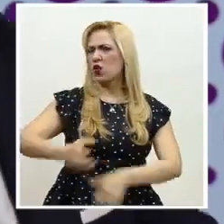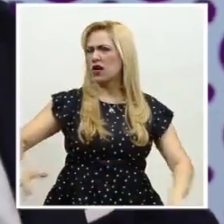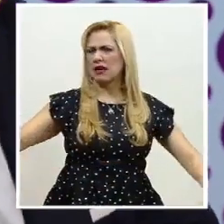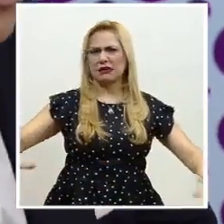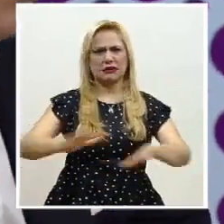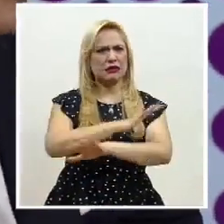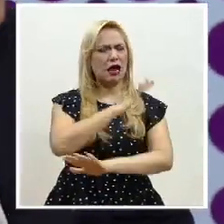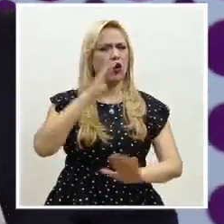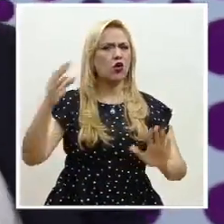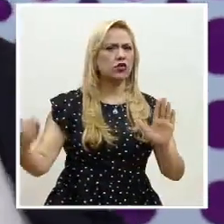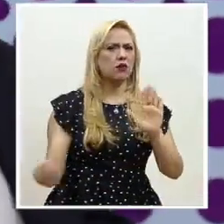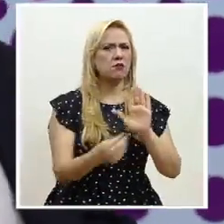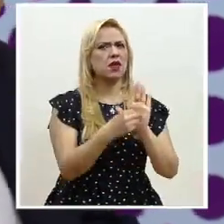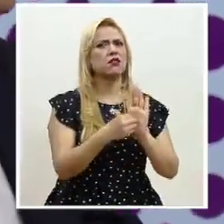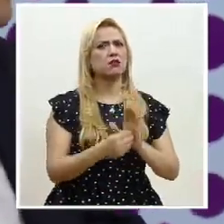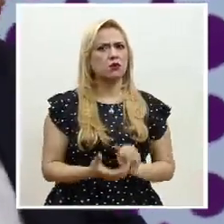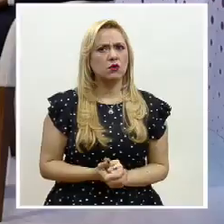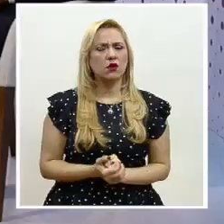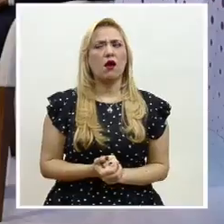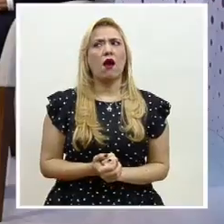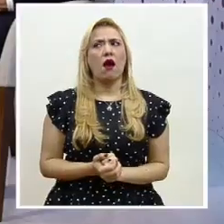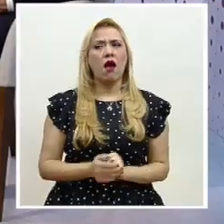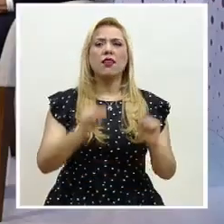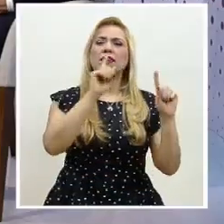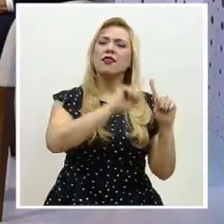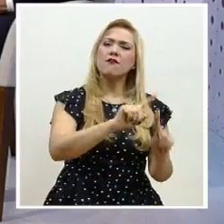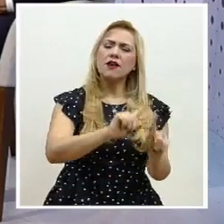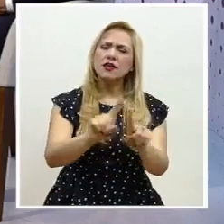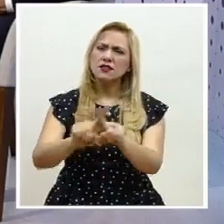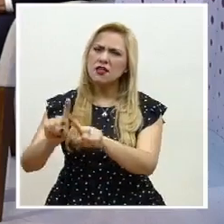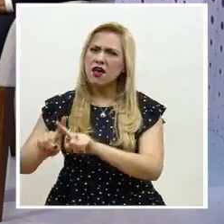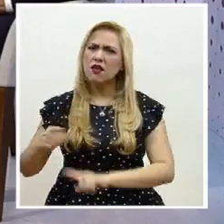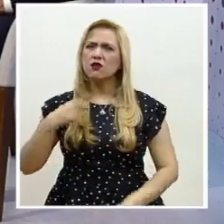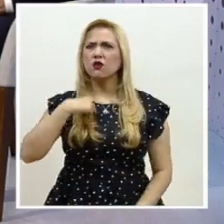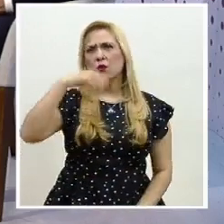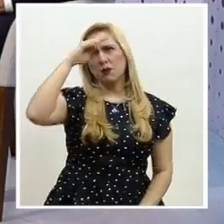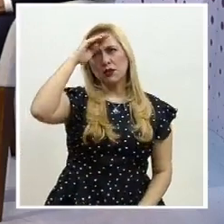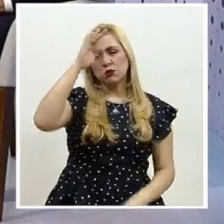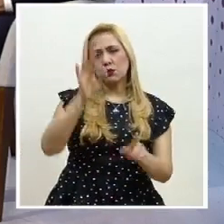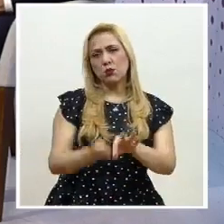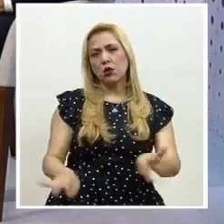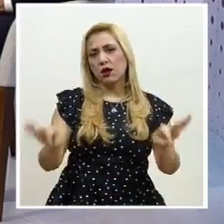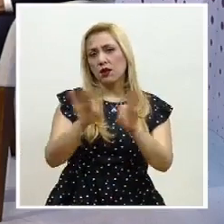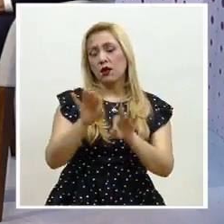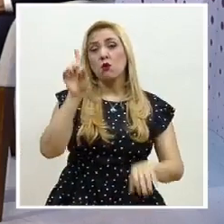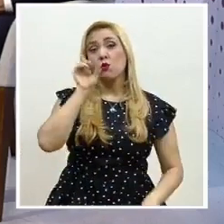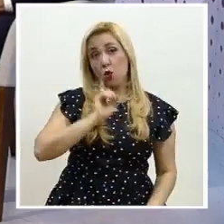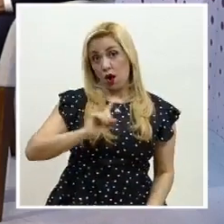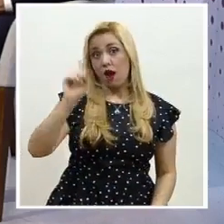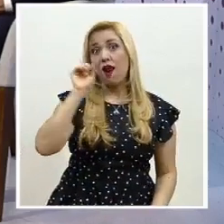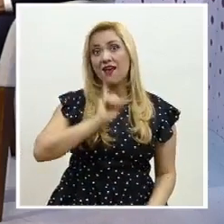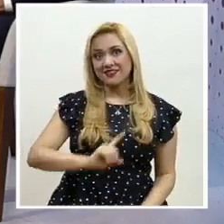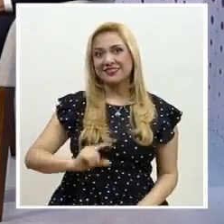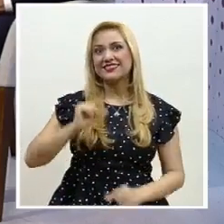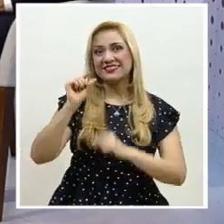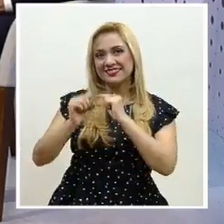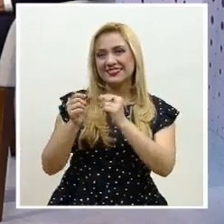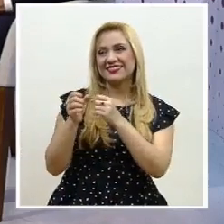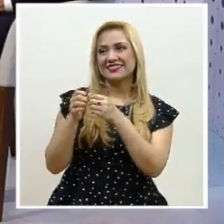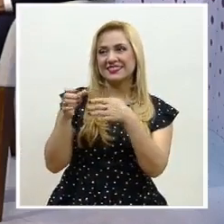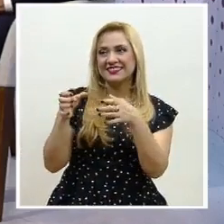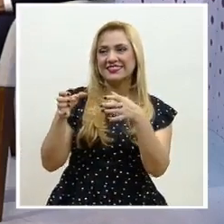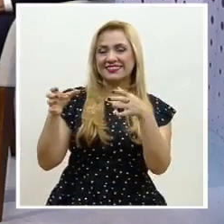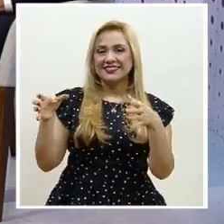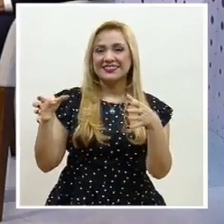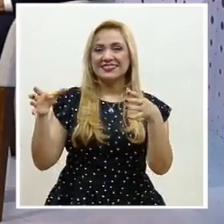Claro. Y bueno, sobre este tema de la diversidad, Gaby, también creo que es importante la presencia de mujeres, digamos, en un buen